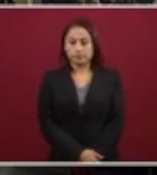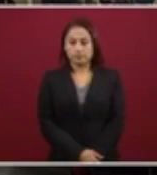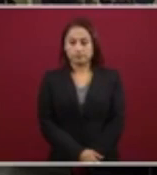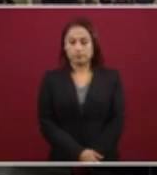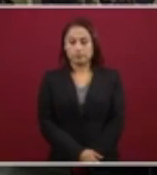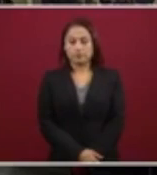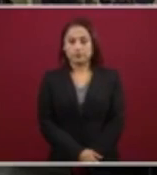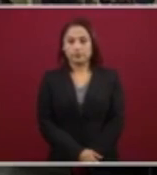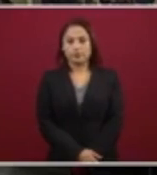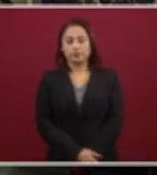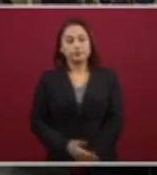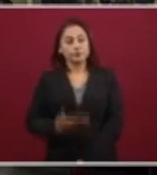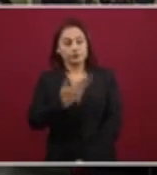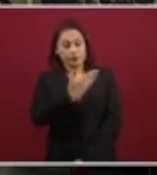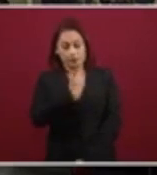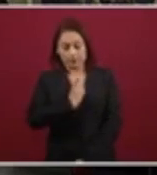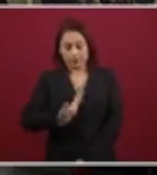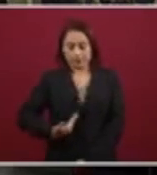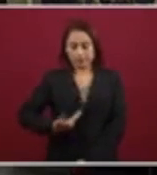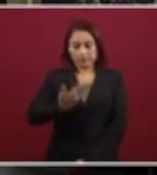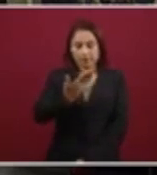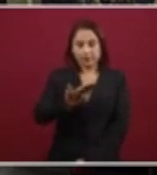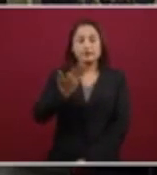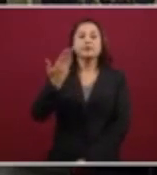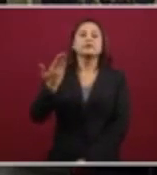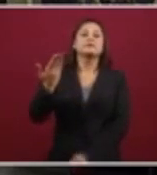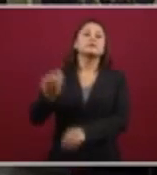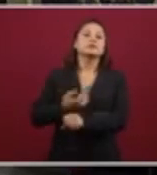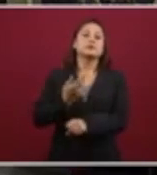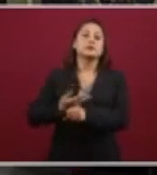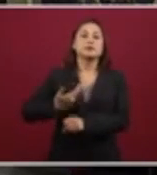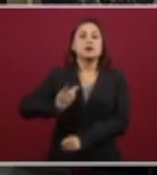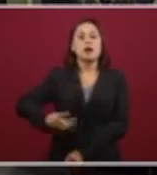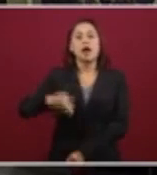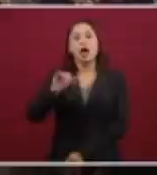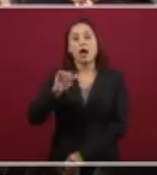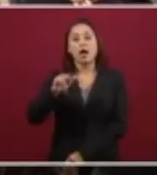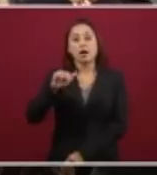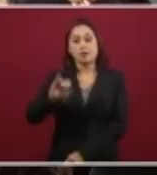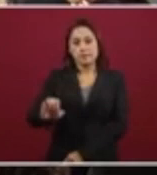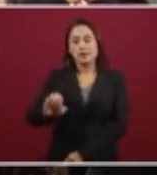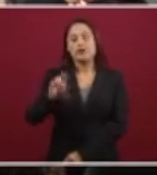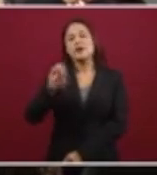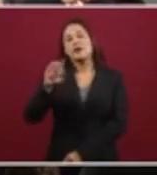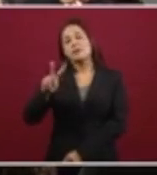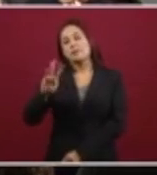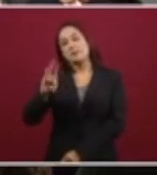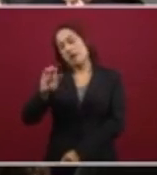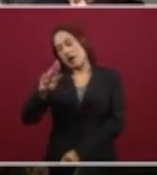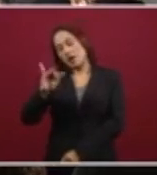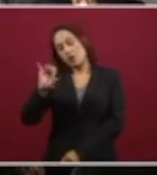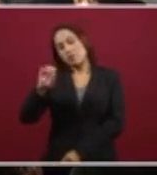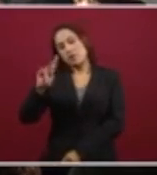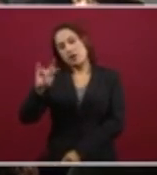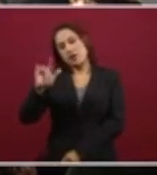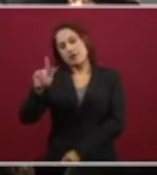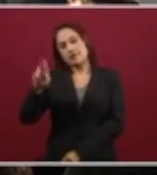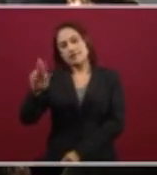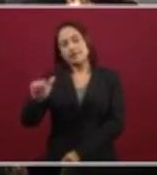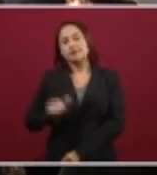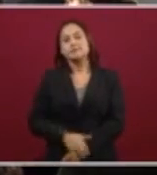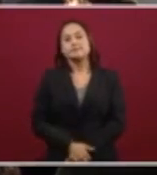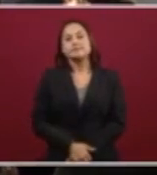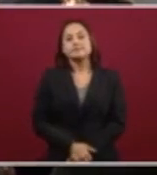Señor presidente, señor secretario, Jaime Hernández, de Bajo Palabra. Señor secretario, ¿a qué se refiere cuando